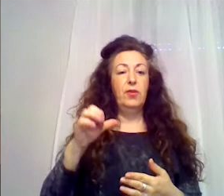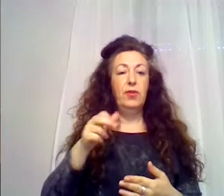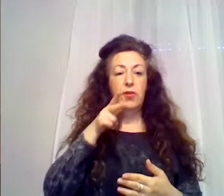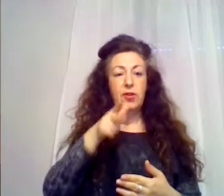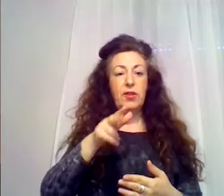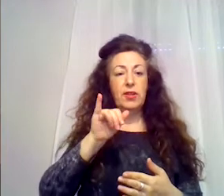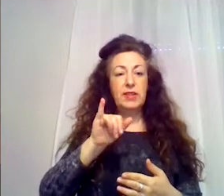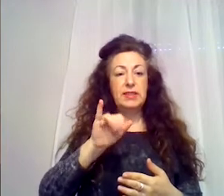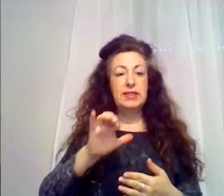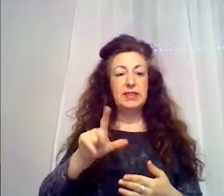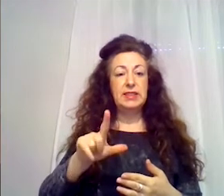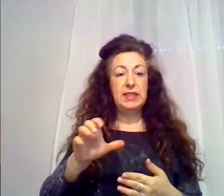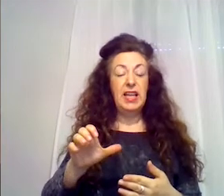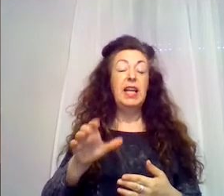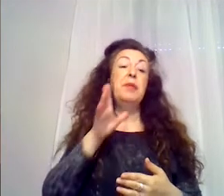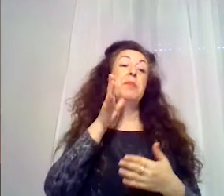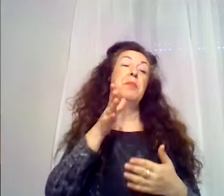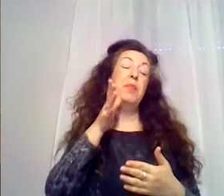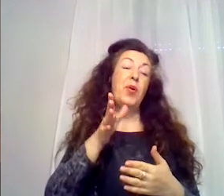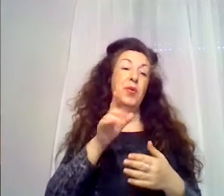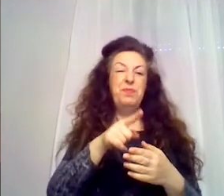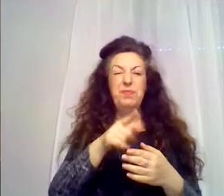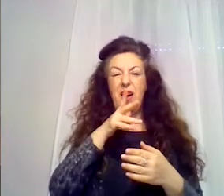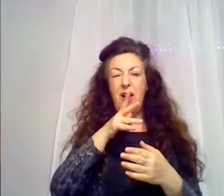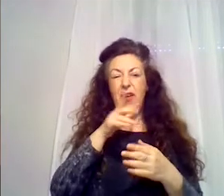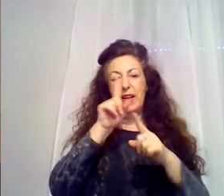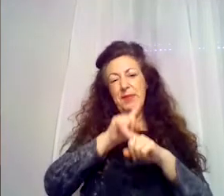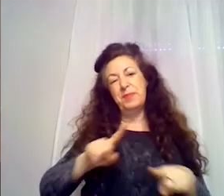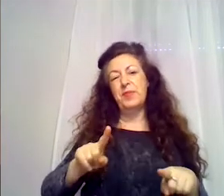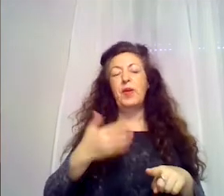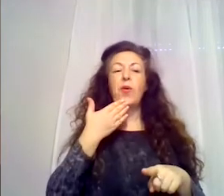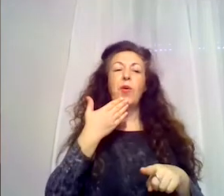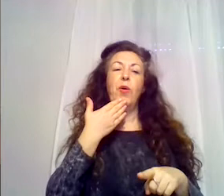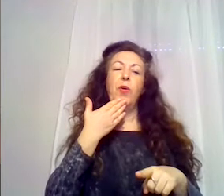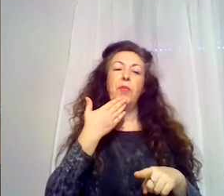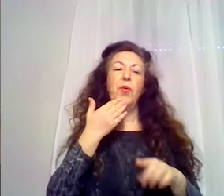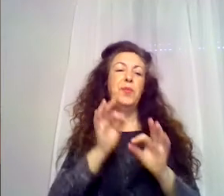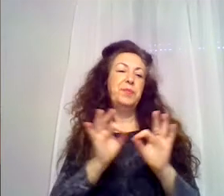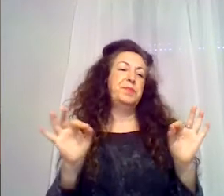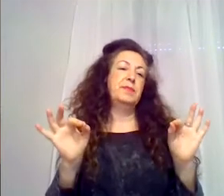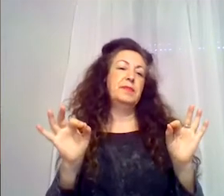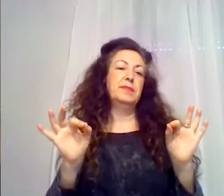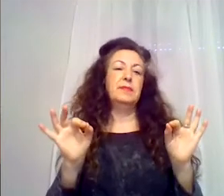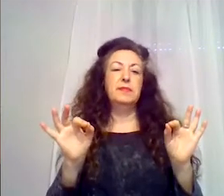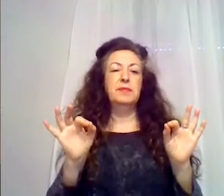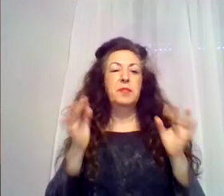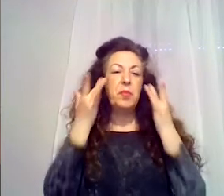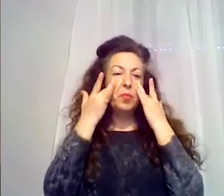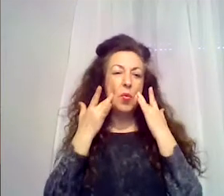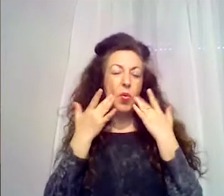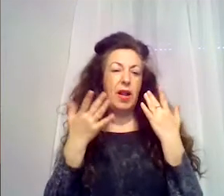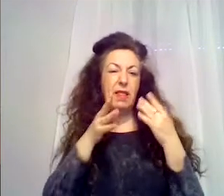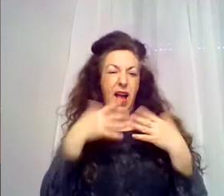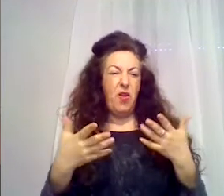sociedad, solo se les ha ocurrido el enorme disparate de poner a pie de cuadro, con